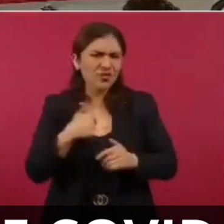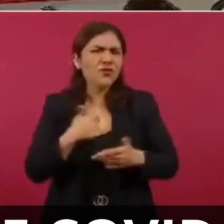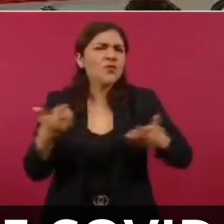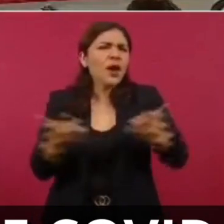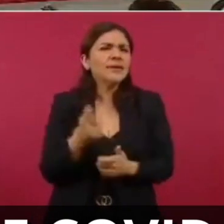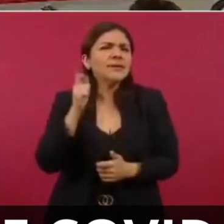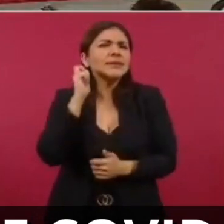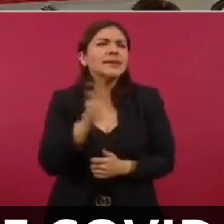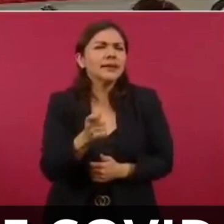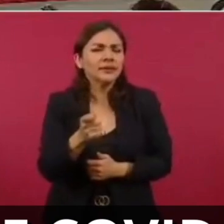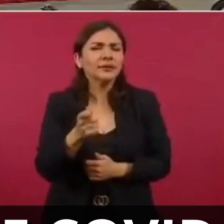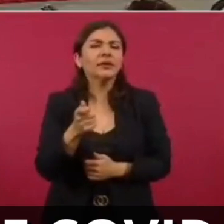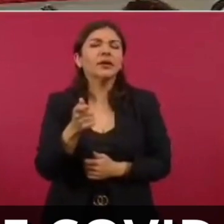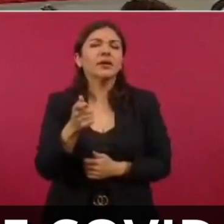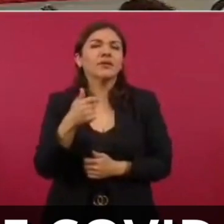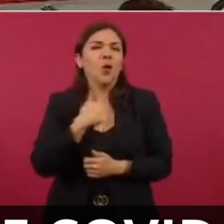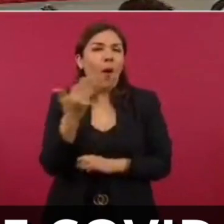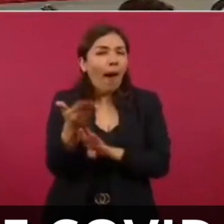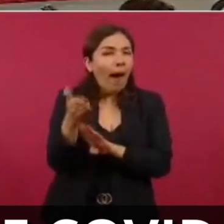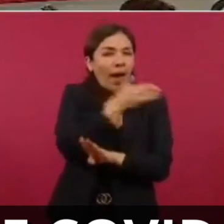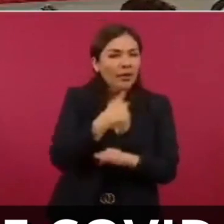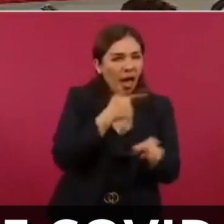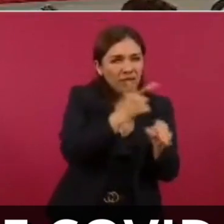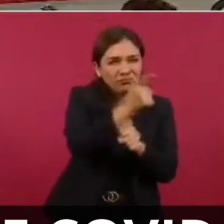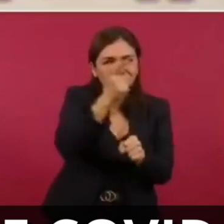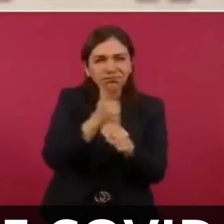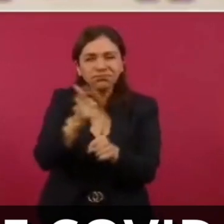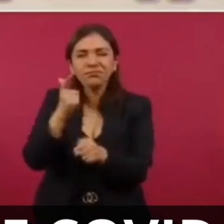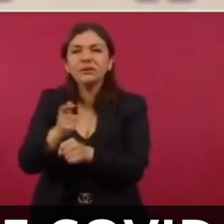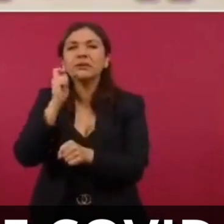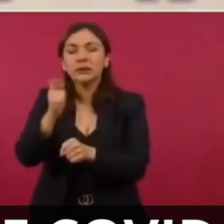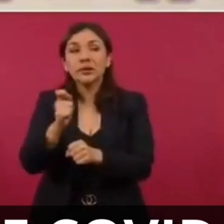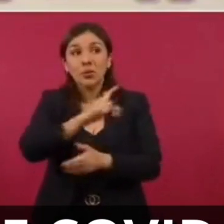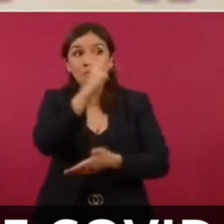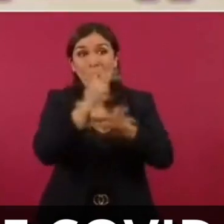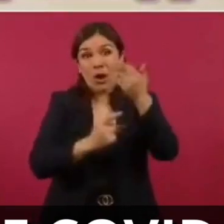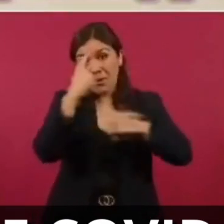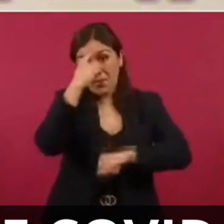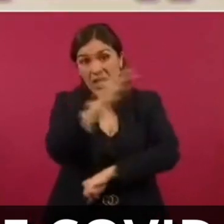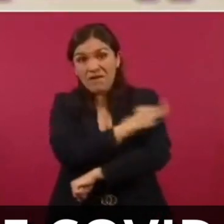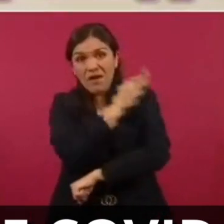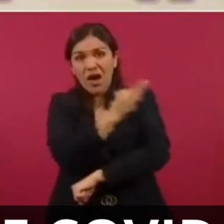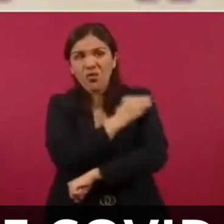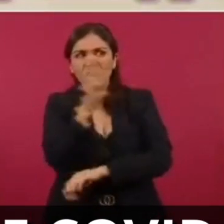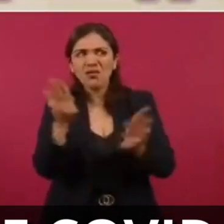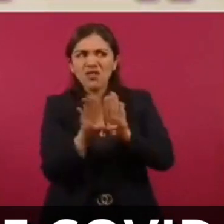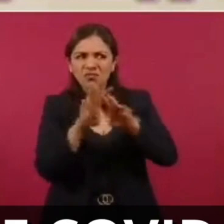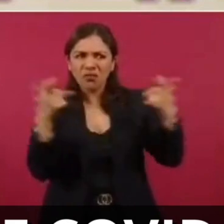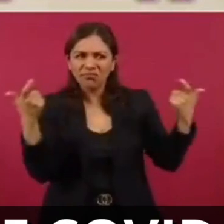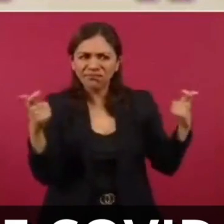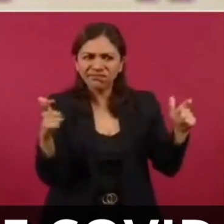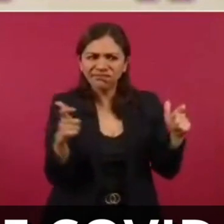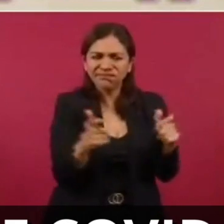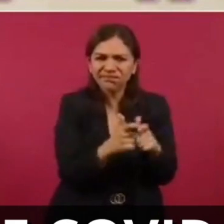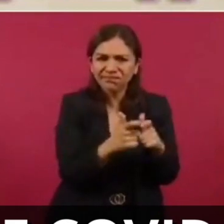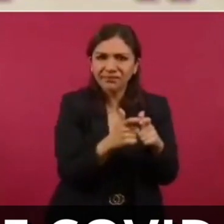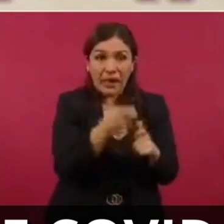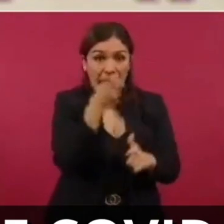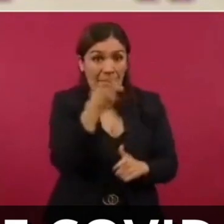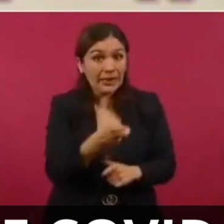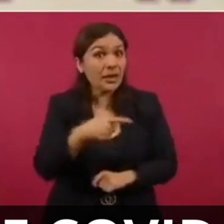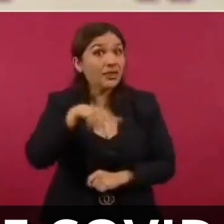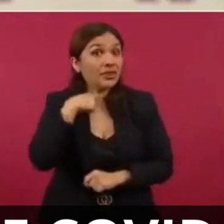se venía identificando como una erosión del programa de vacunación en los sexenios previos, en